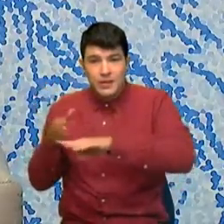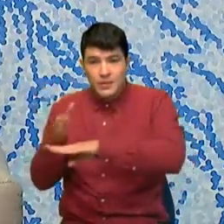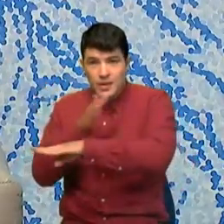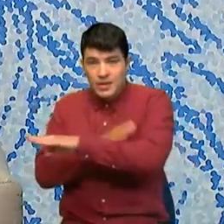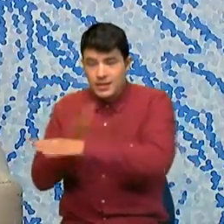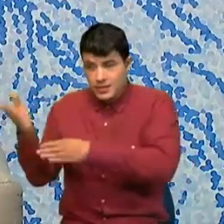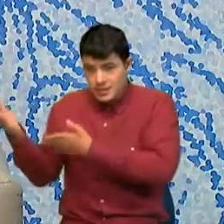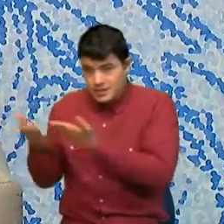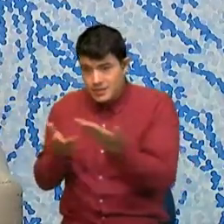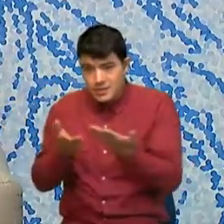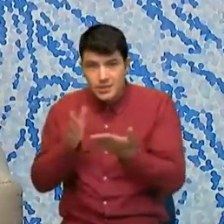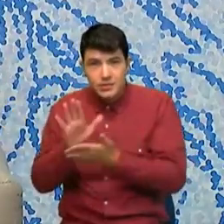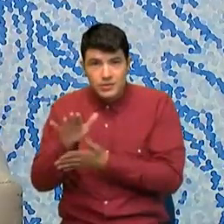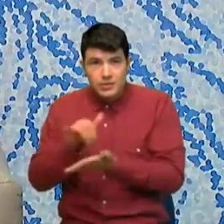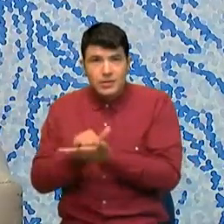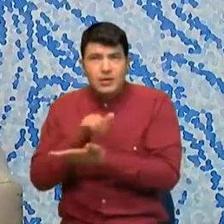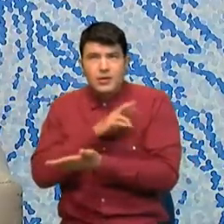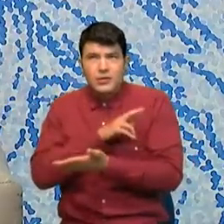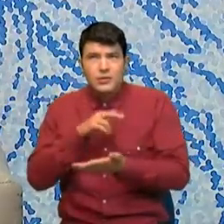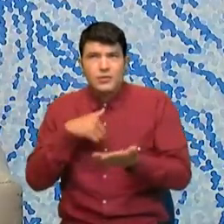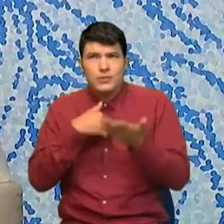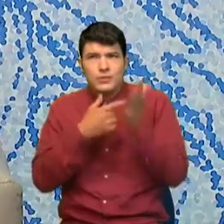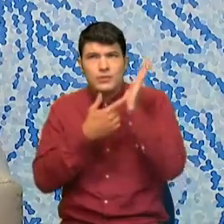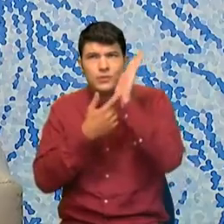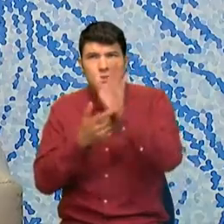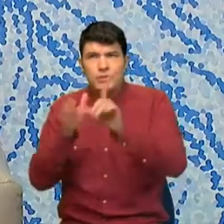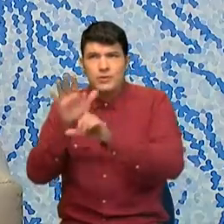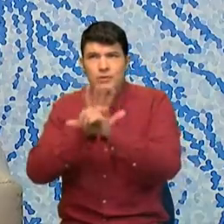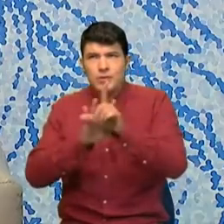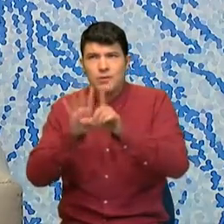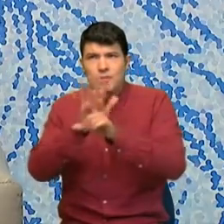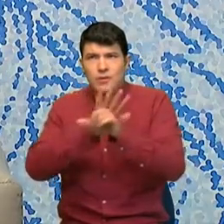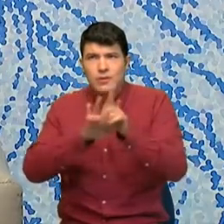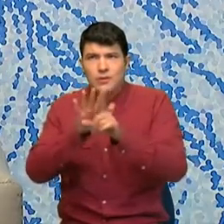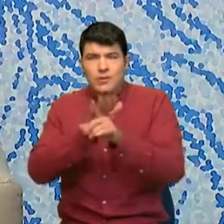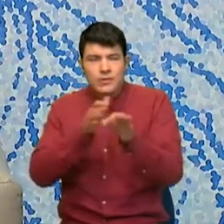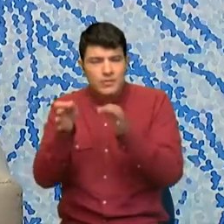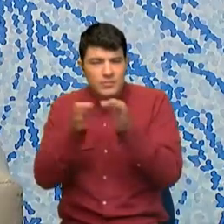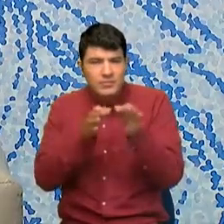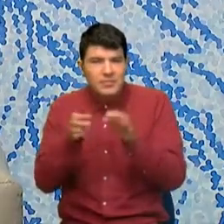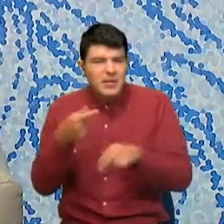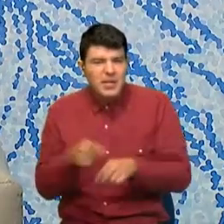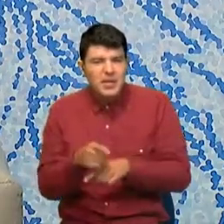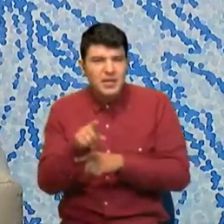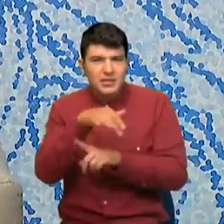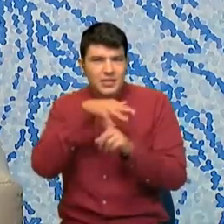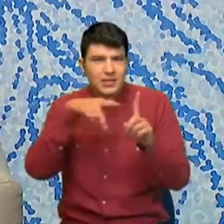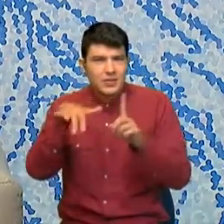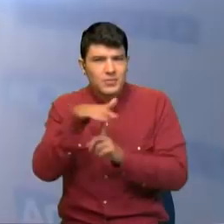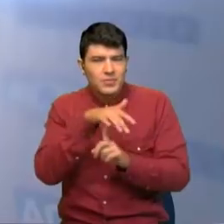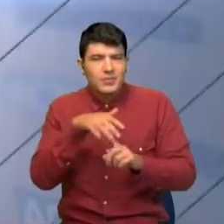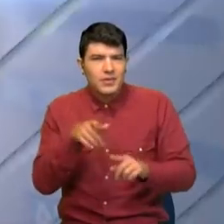a nuestros televidentes, vamos a tener una pequeña nota sobre este contexto.